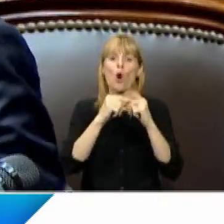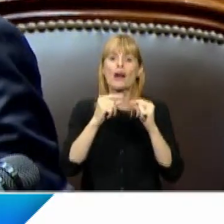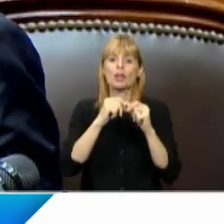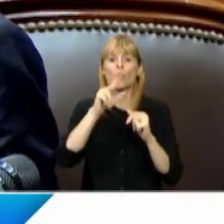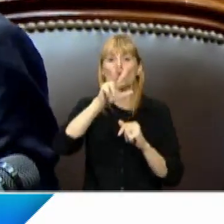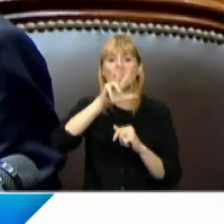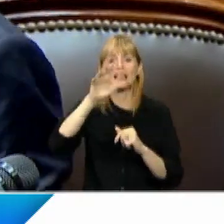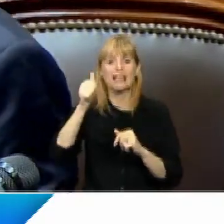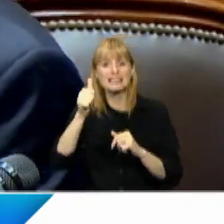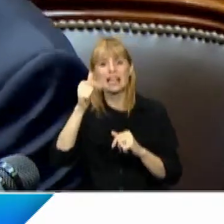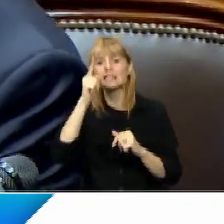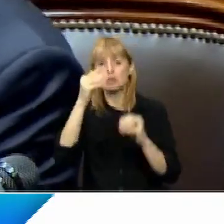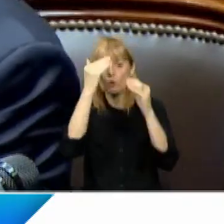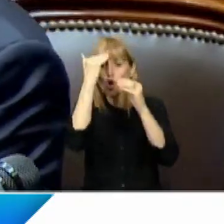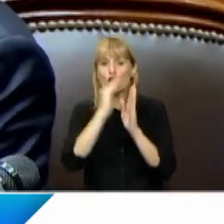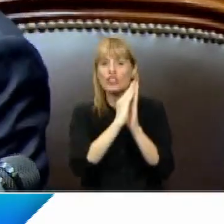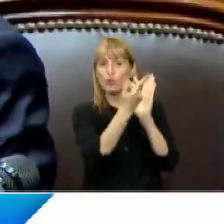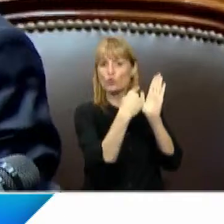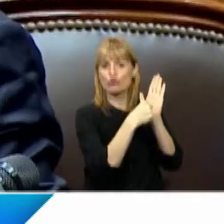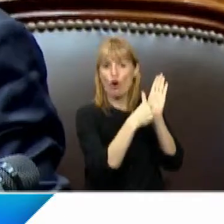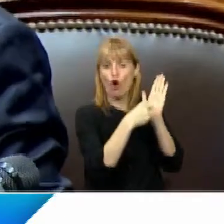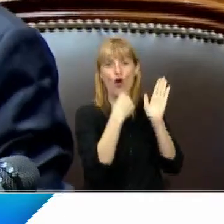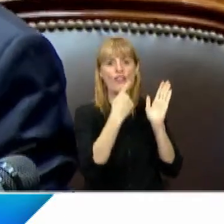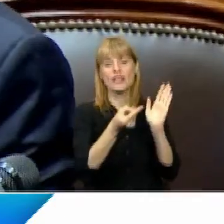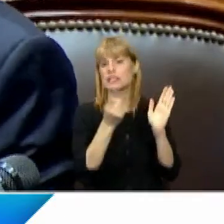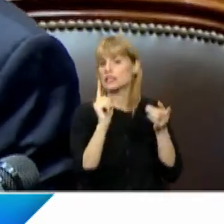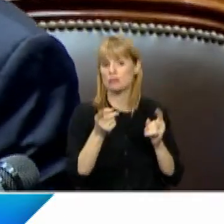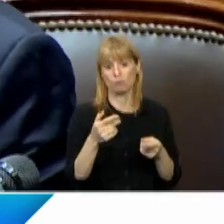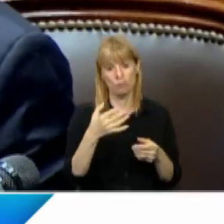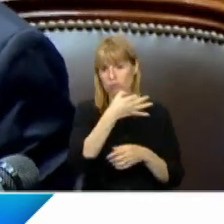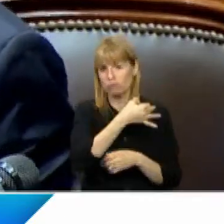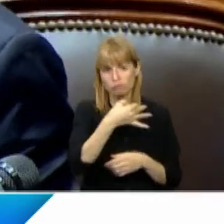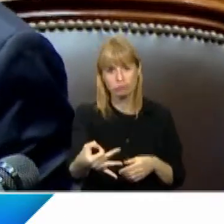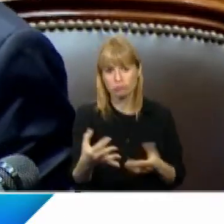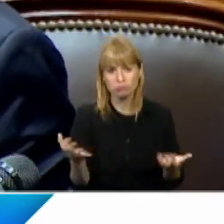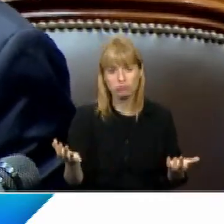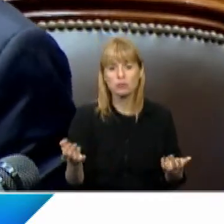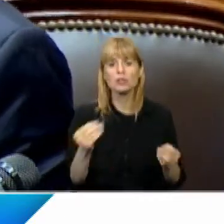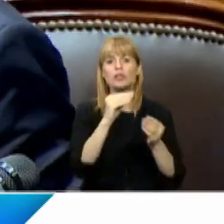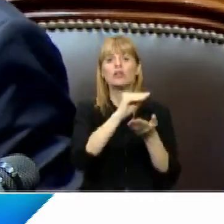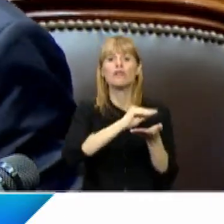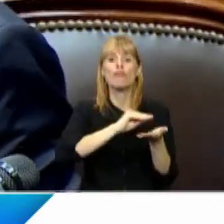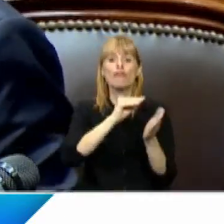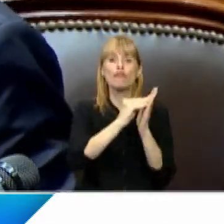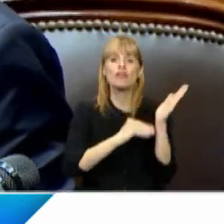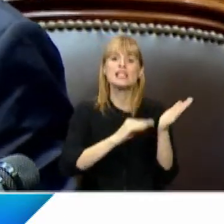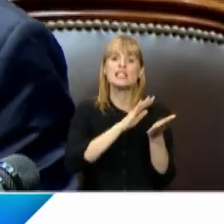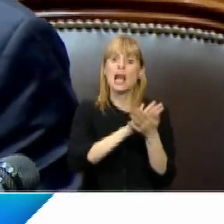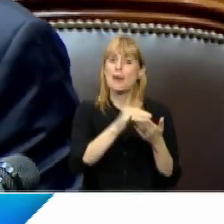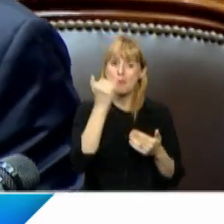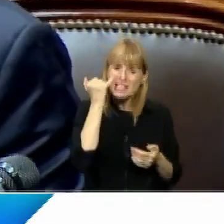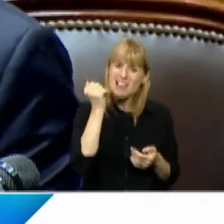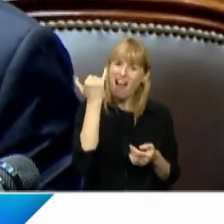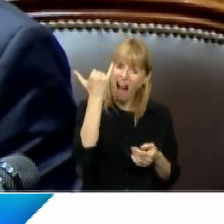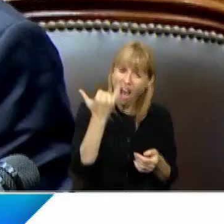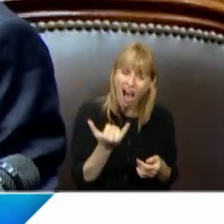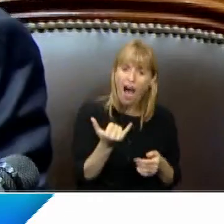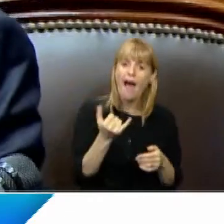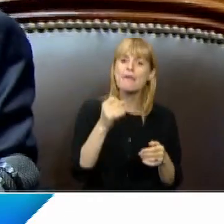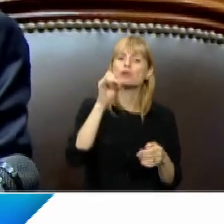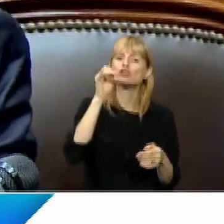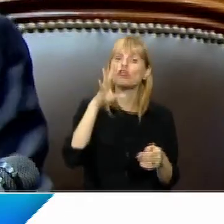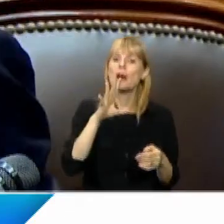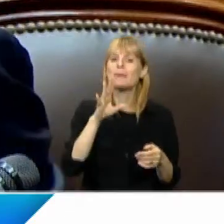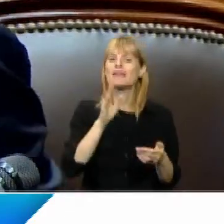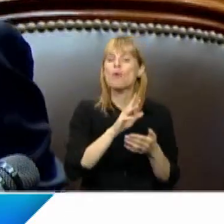de la Constitución, porque nos parece un estándar razonable y porque en realidad la ficha limpia en la Argentina ya existe, solo que por